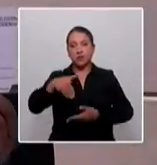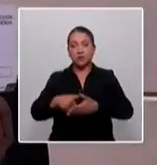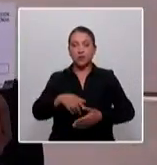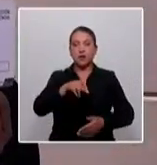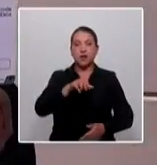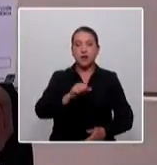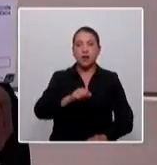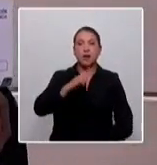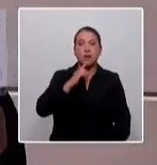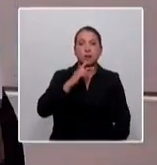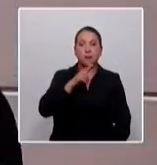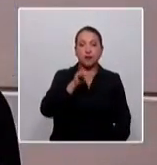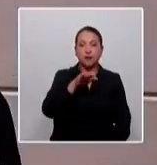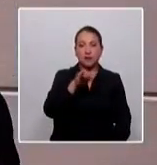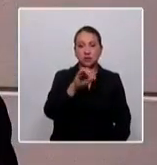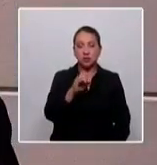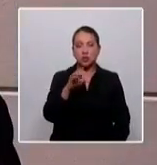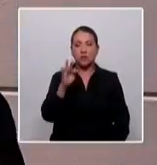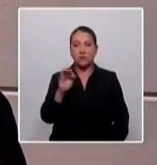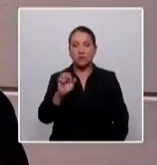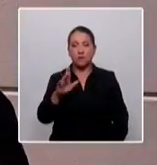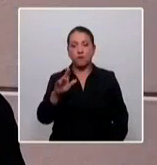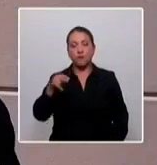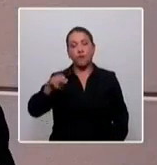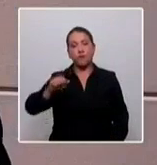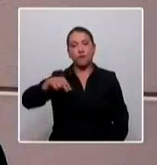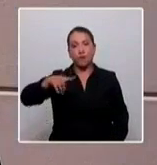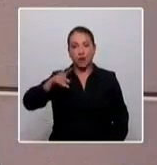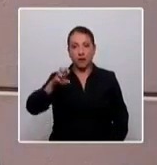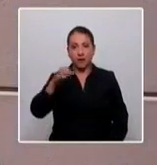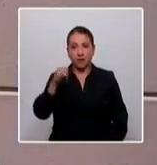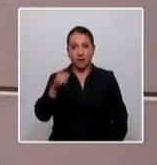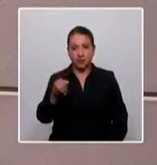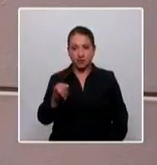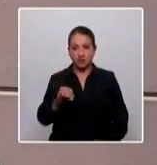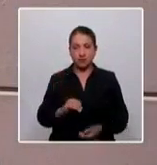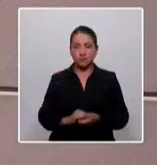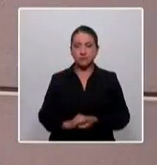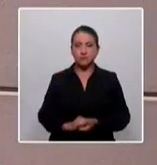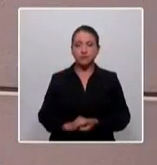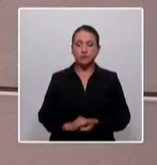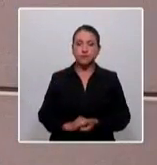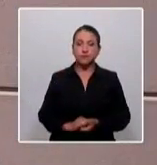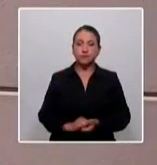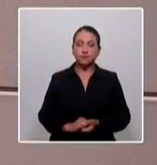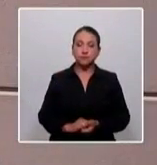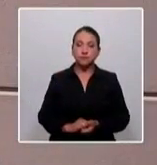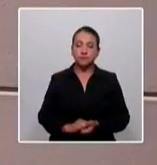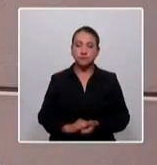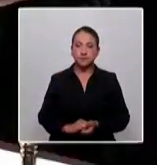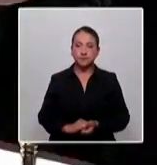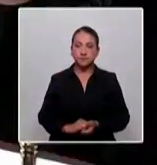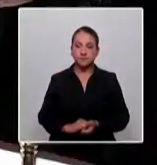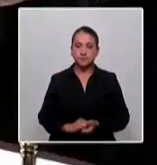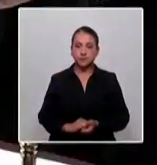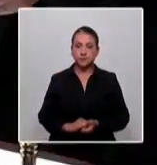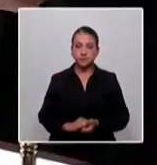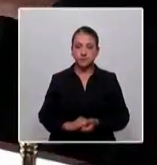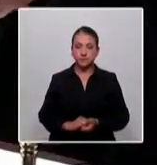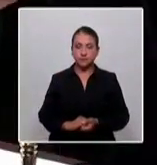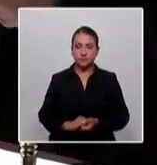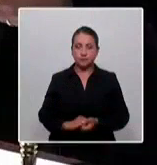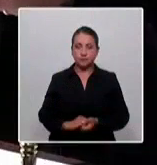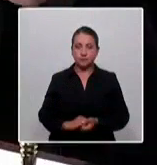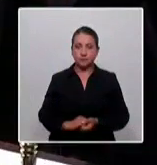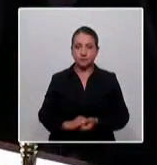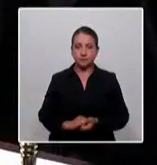Partido Socialista no supiera manejar tal vez la situación que hubo respecto a algunas acusaciones y denuncias que hubo a ella en la